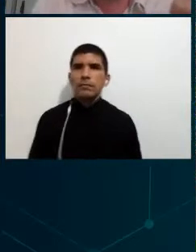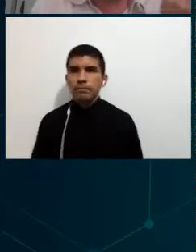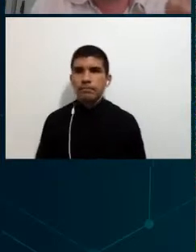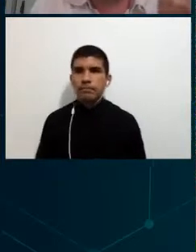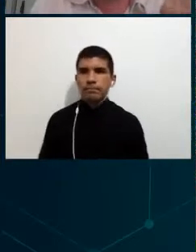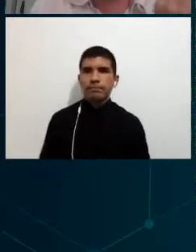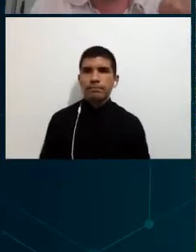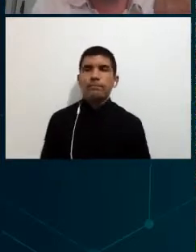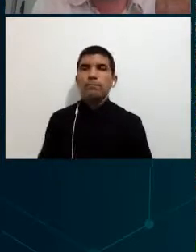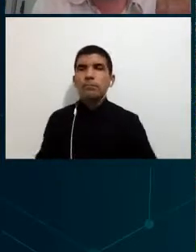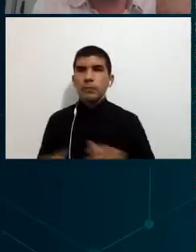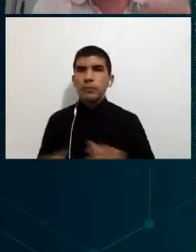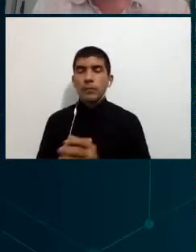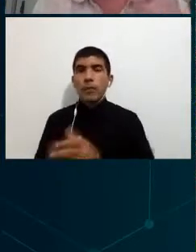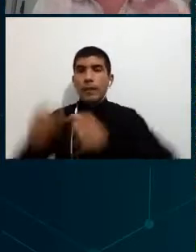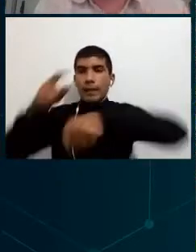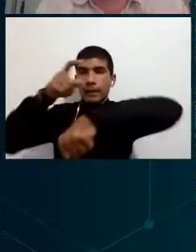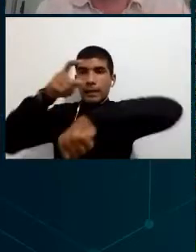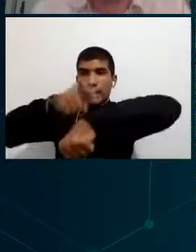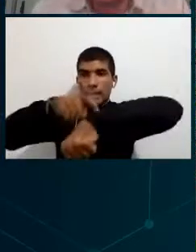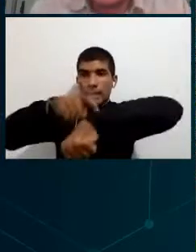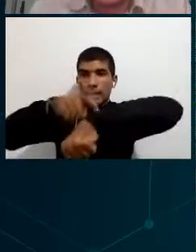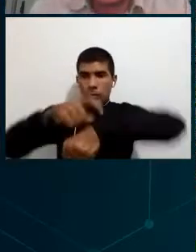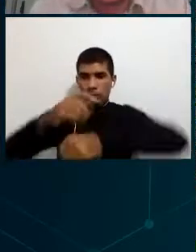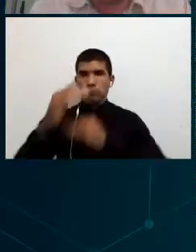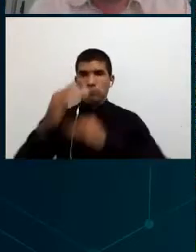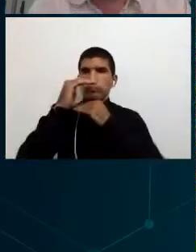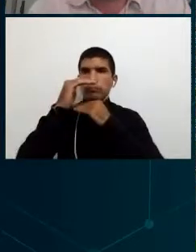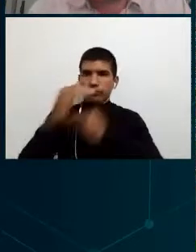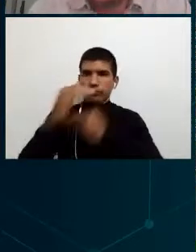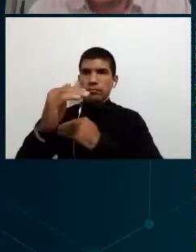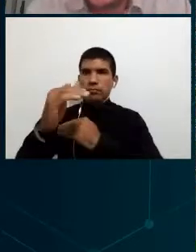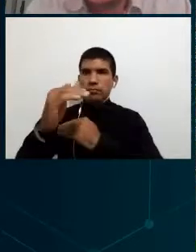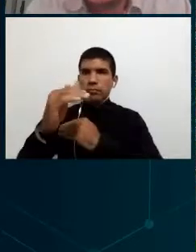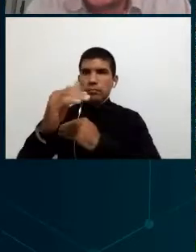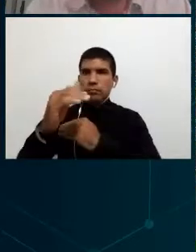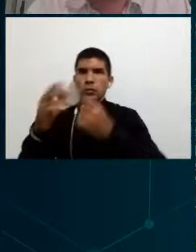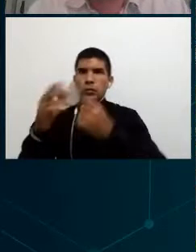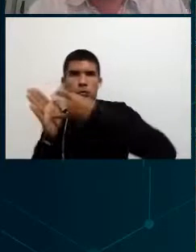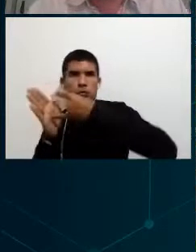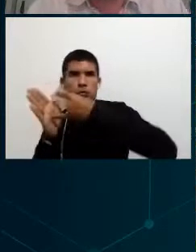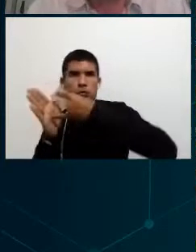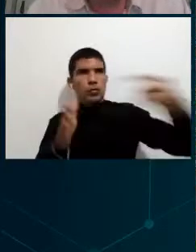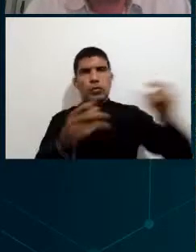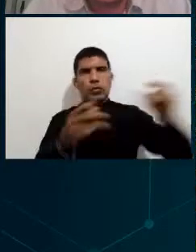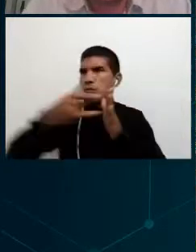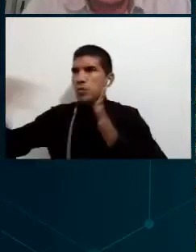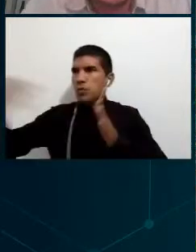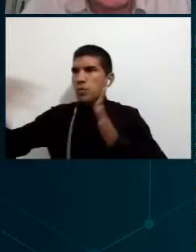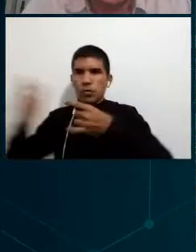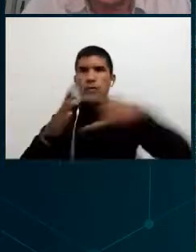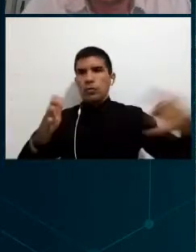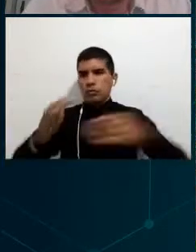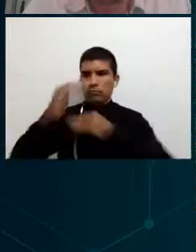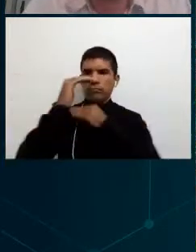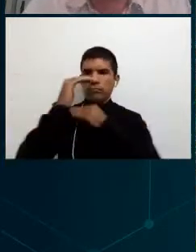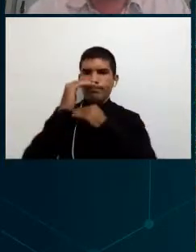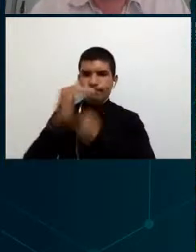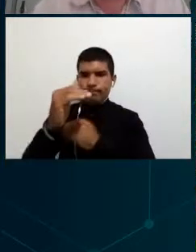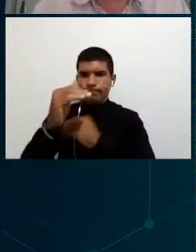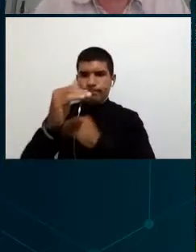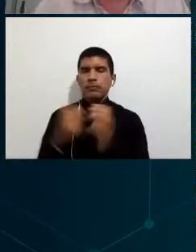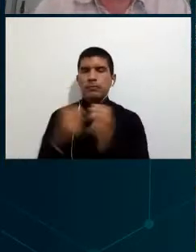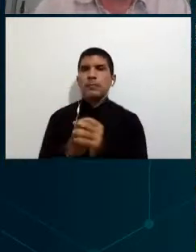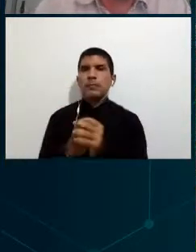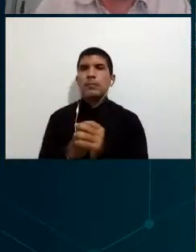latencia y que esa latencia sea aceptable. Otro parámetro bien importante es que no hayan condiciones